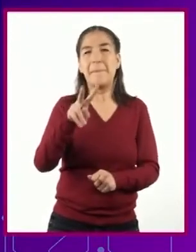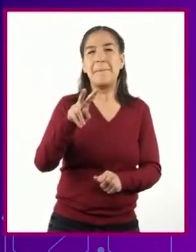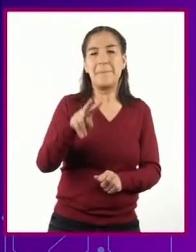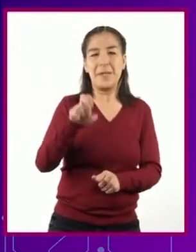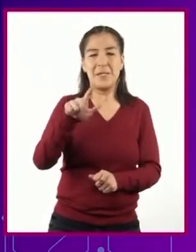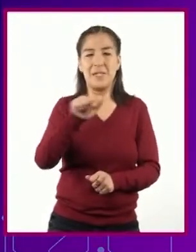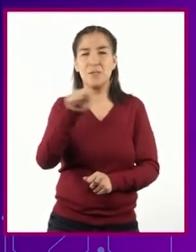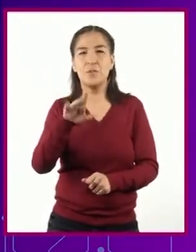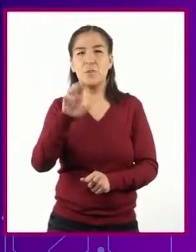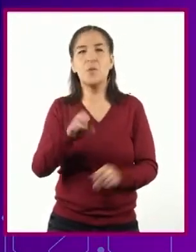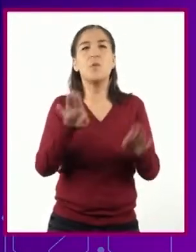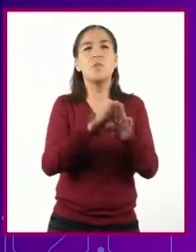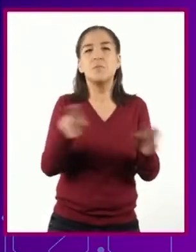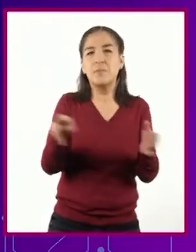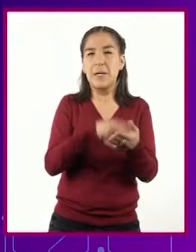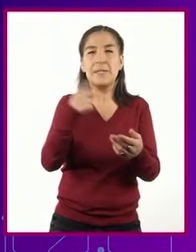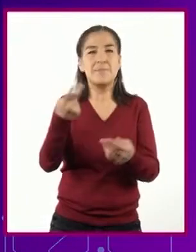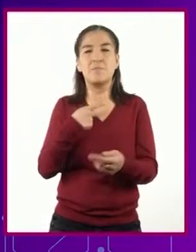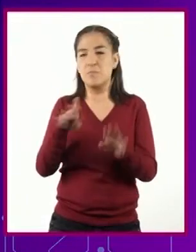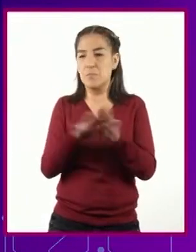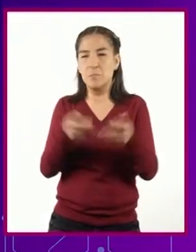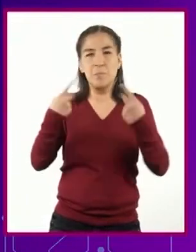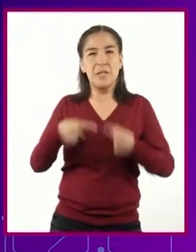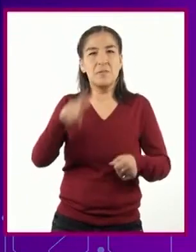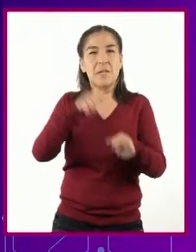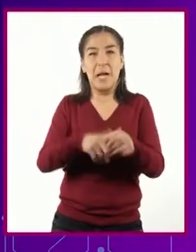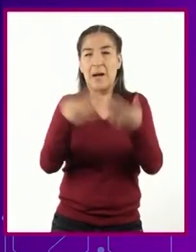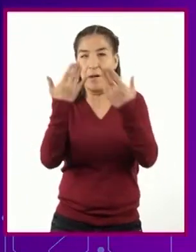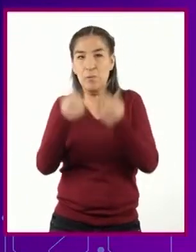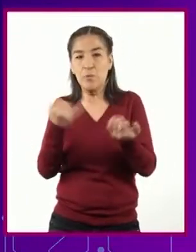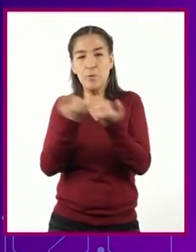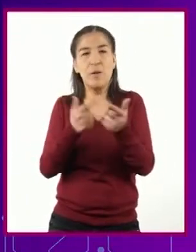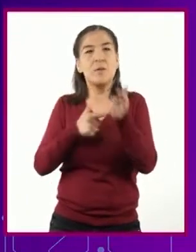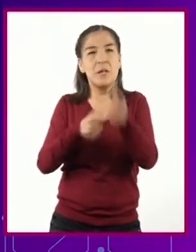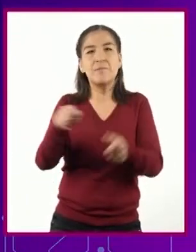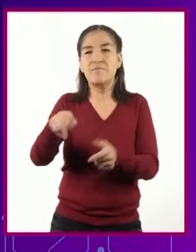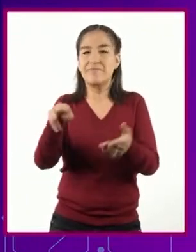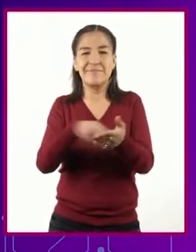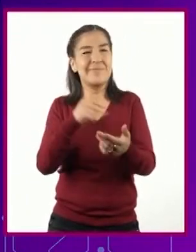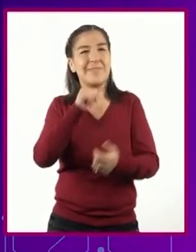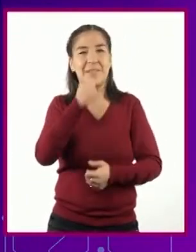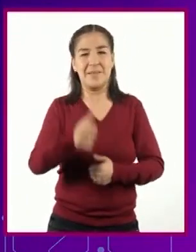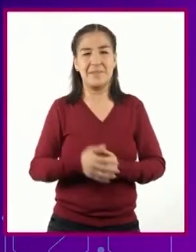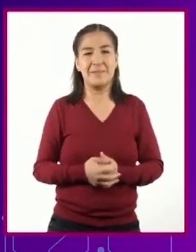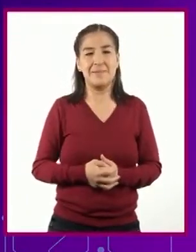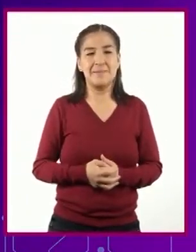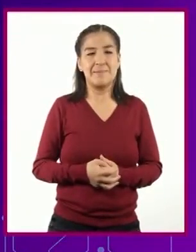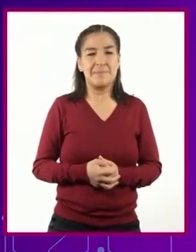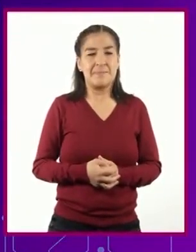a título personal, que no siguieron el trámite de la aprobación legislativa y menos de ratificación.